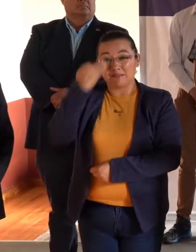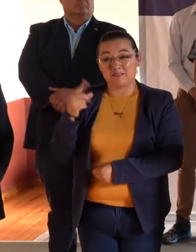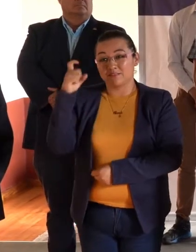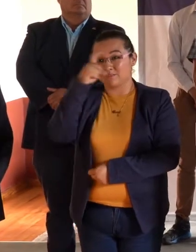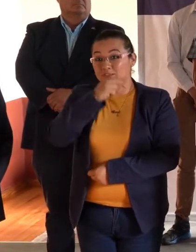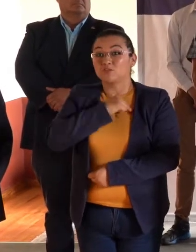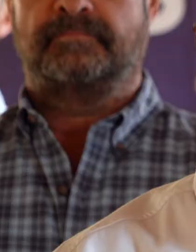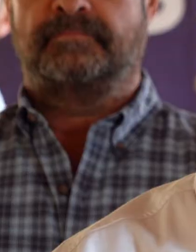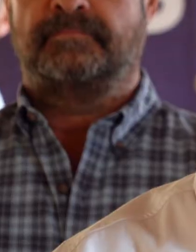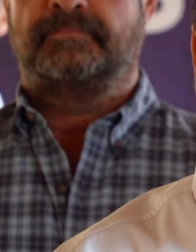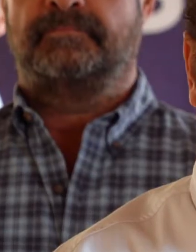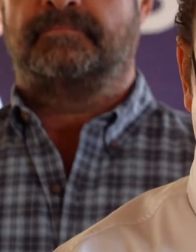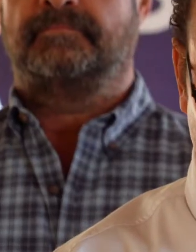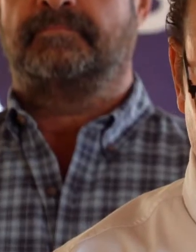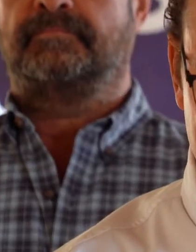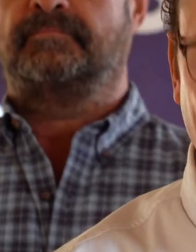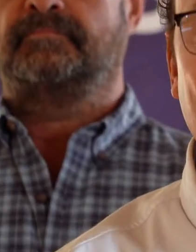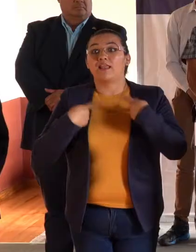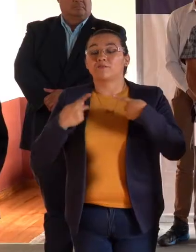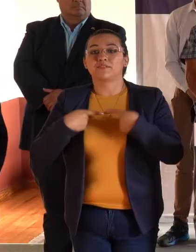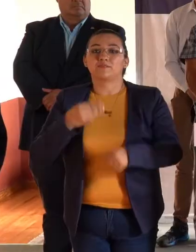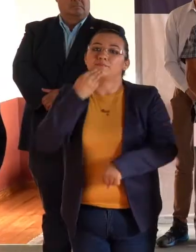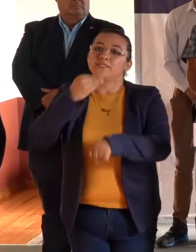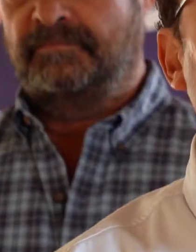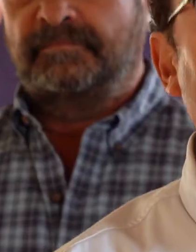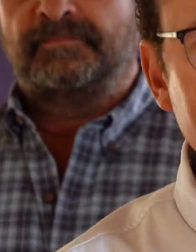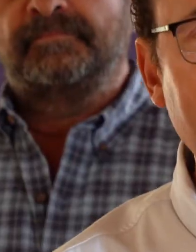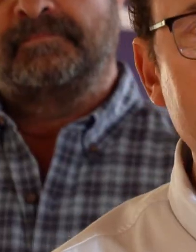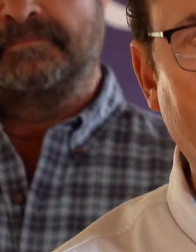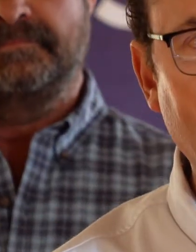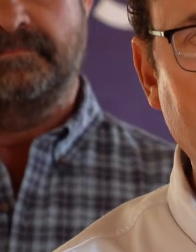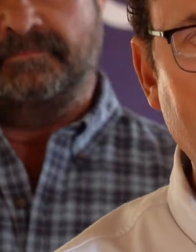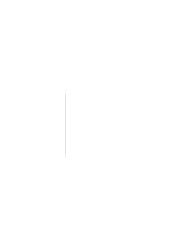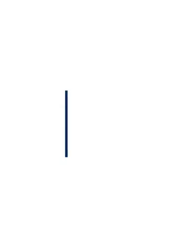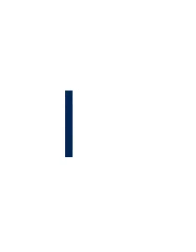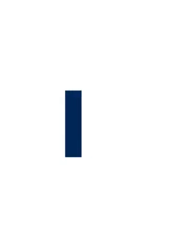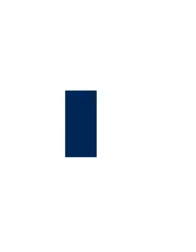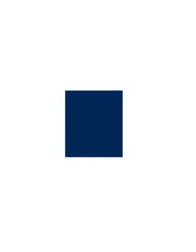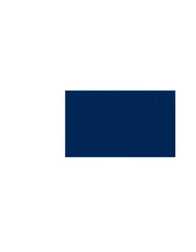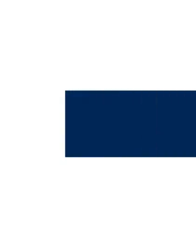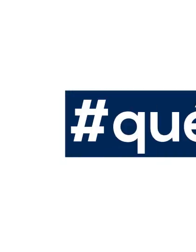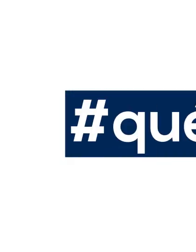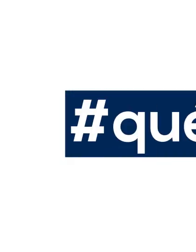Queremos dejarles a las potosinas y a los potosinos un mensaje muy claro: no están solos.